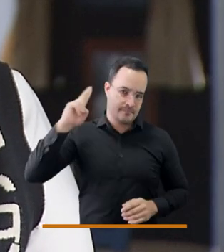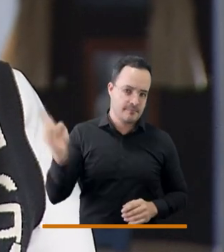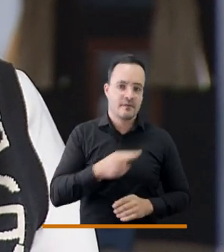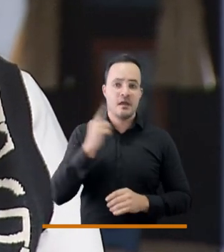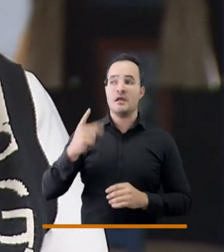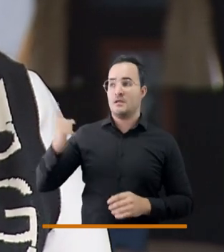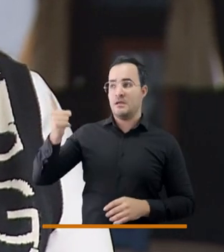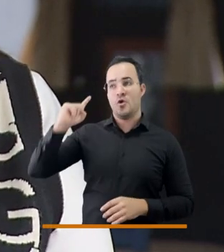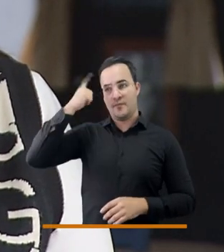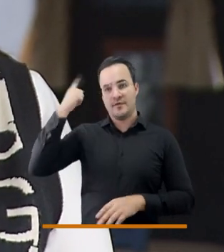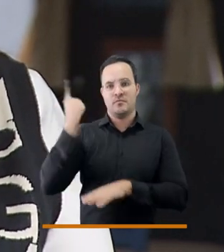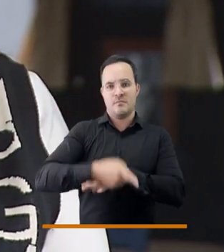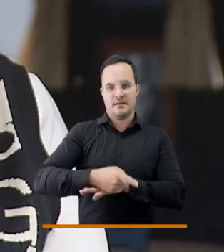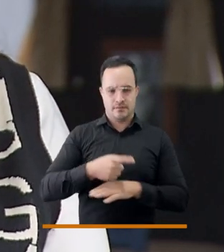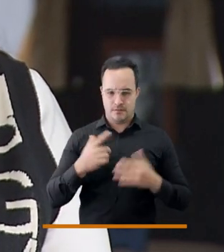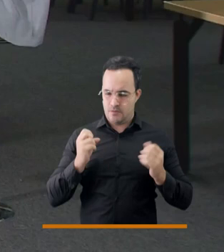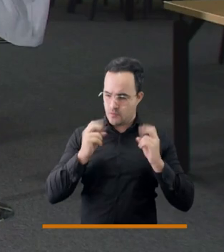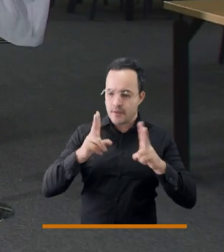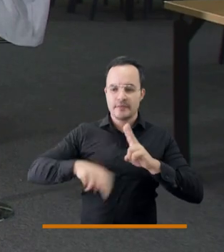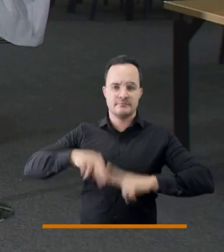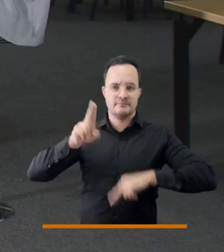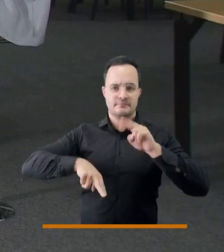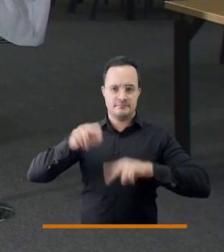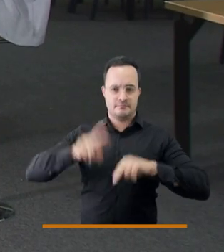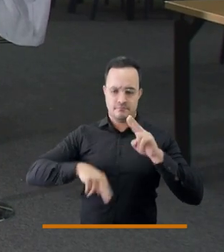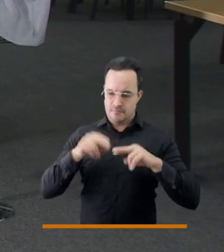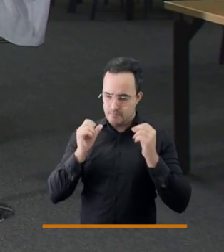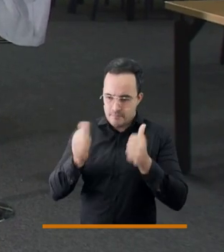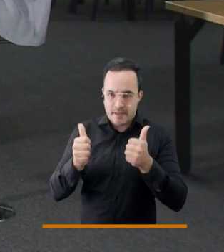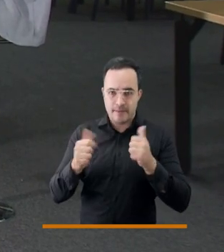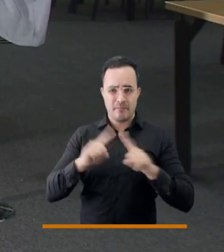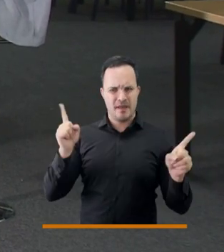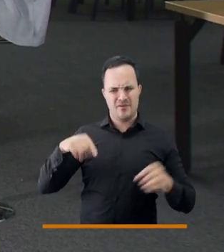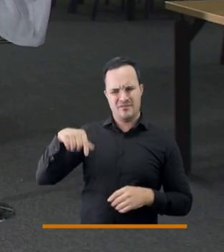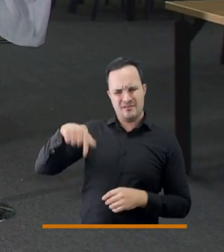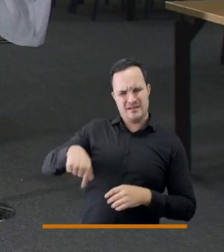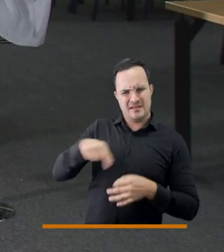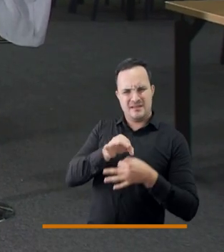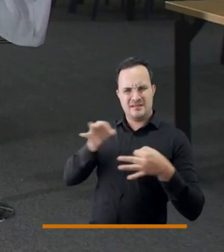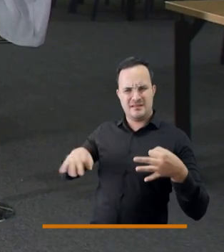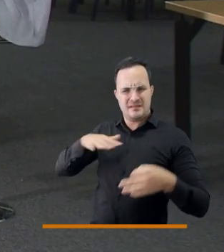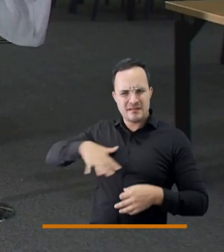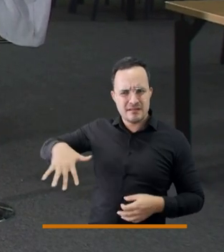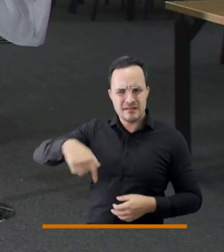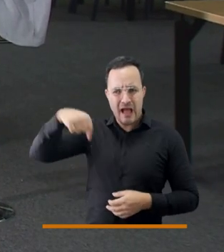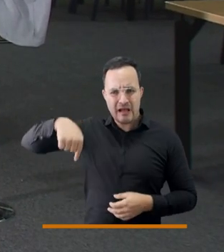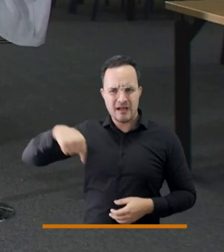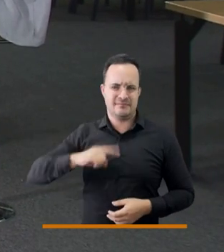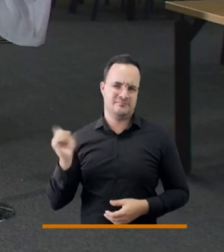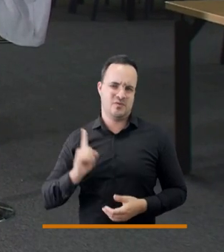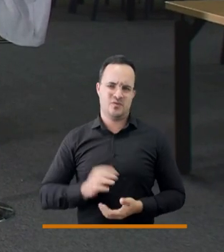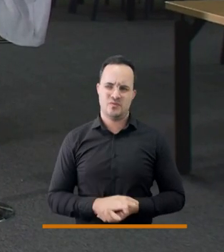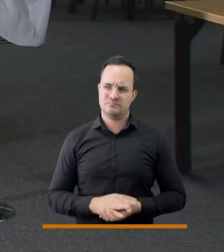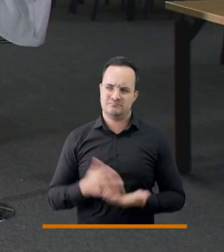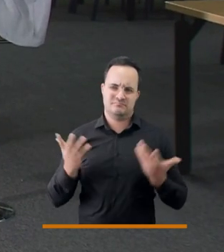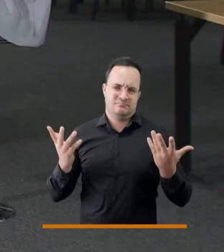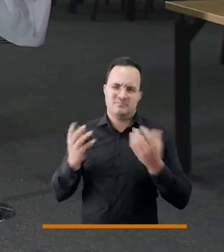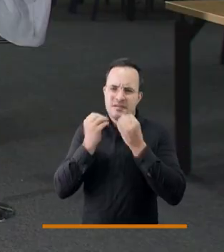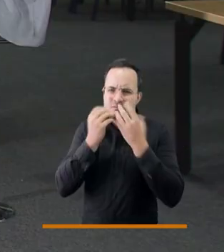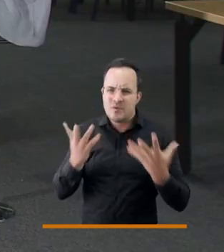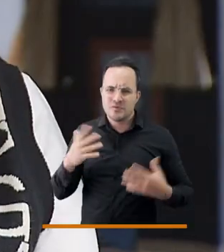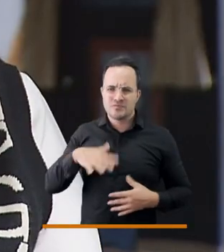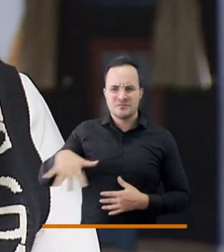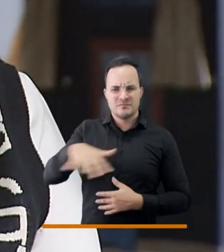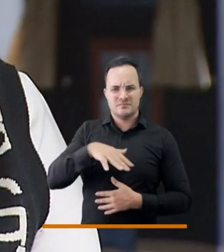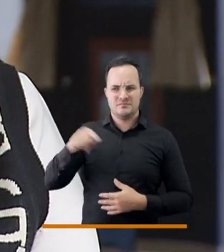que hay que cumplir esa sentencia de unificación y construir esa cárcel metropolitana, pero no en San Cristóbal. No puede un corregimiento tan bello como